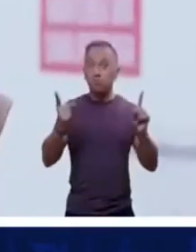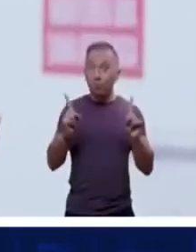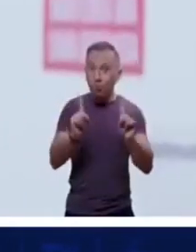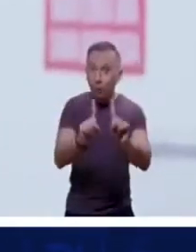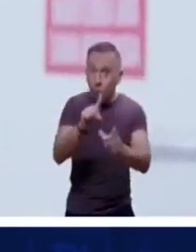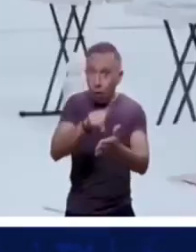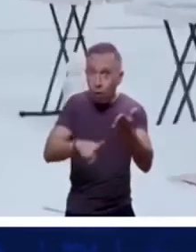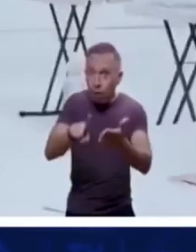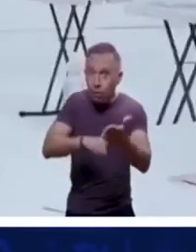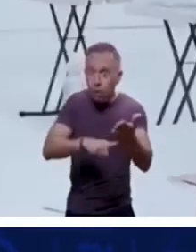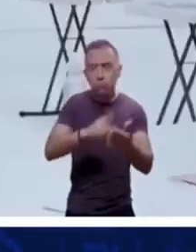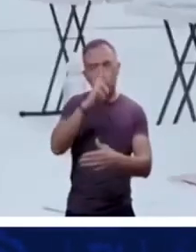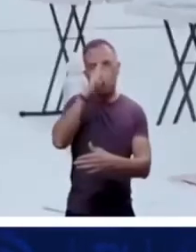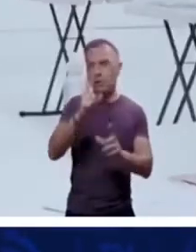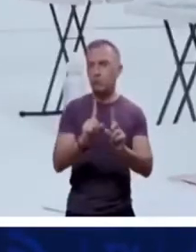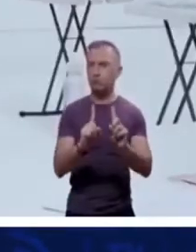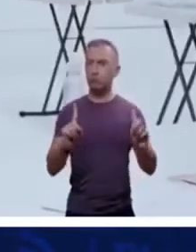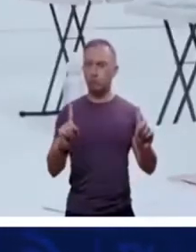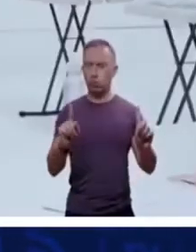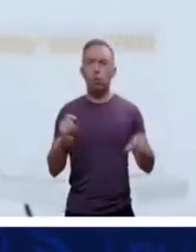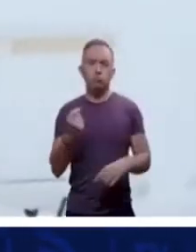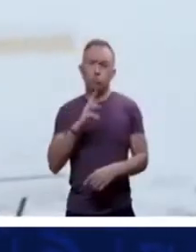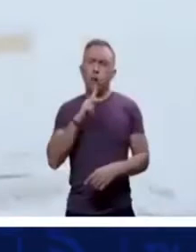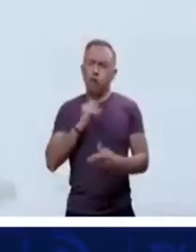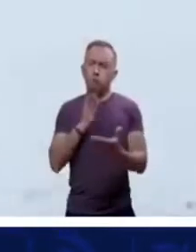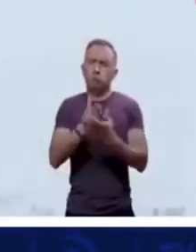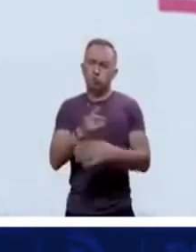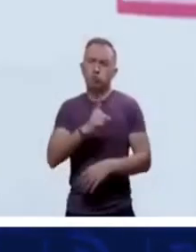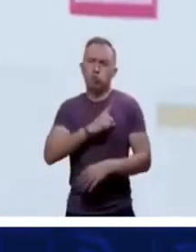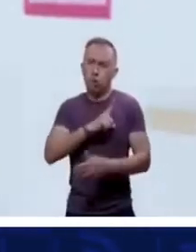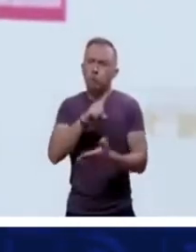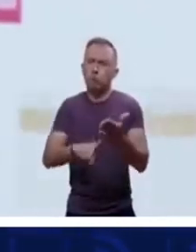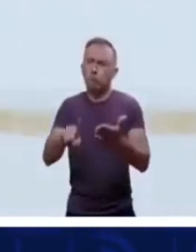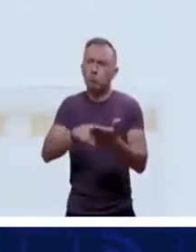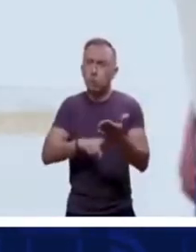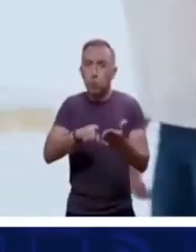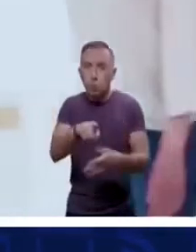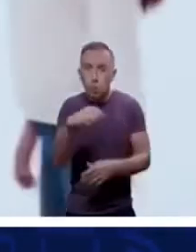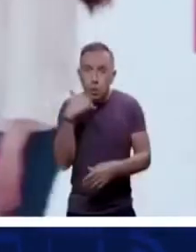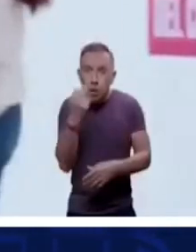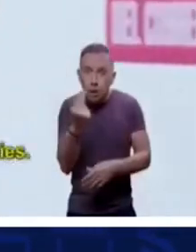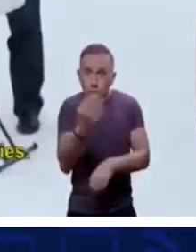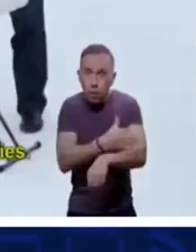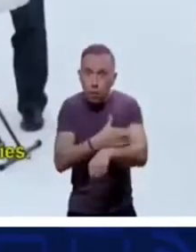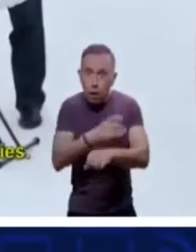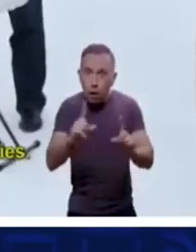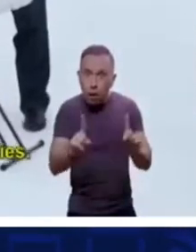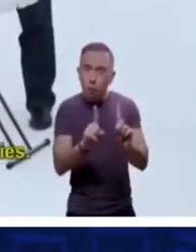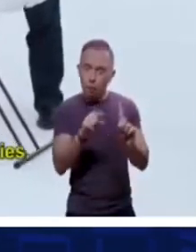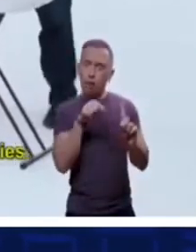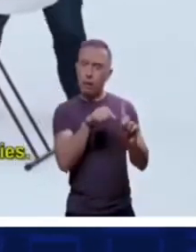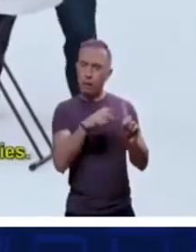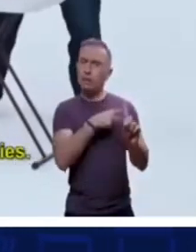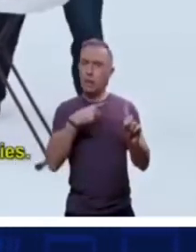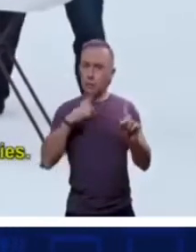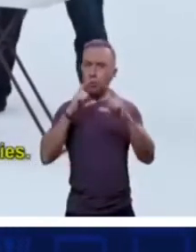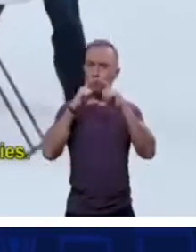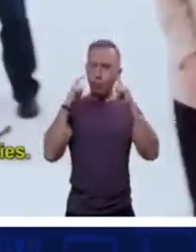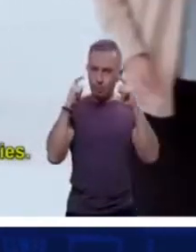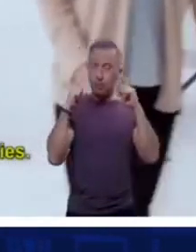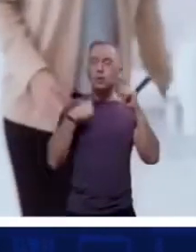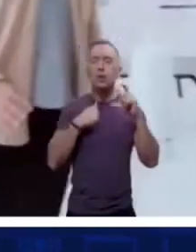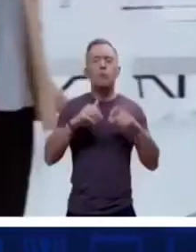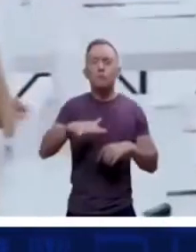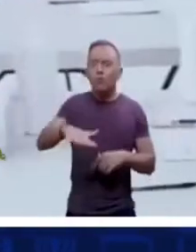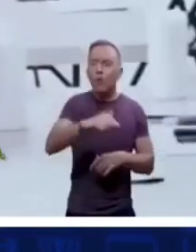revisa si presentó sus declaraciones la patrimonial es cuánto tiene para ver cuánto llegó y con cuánto